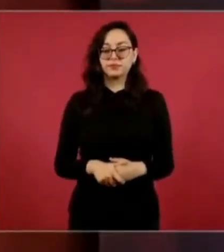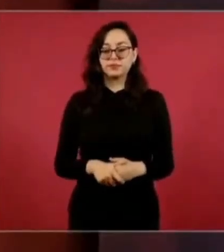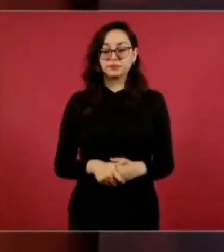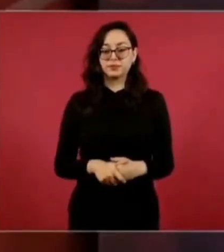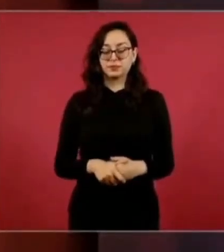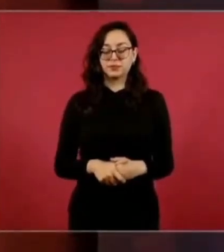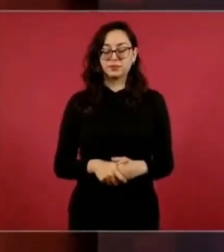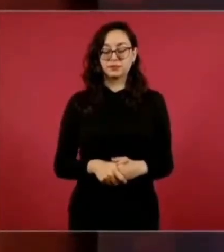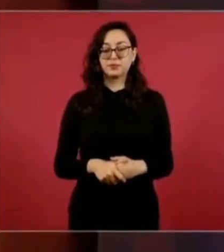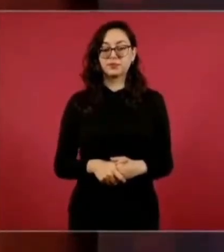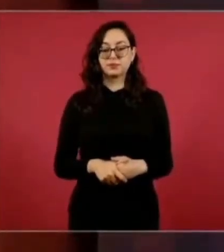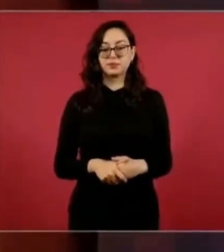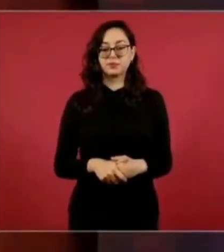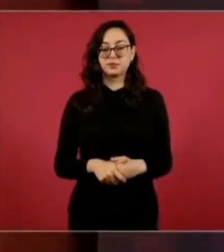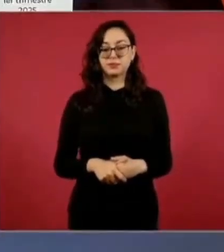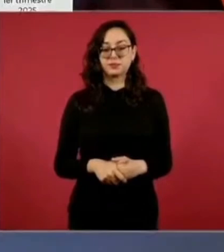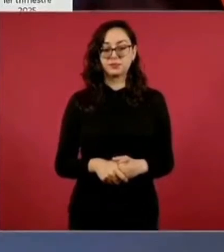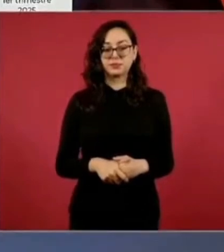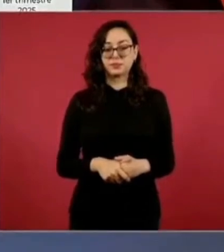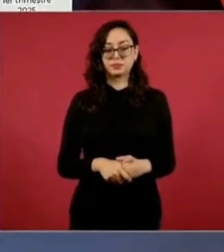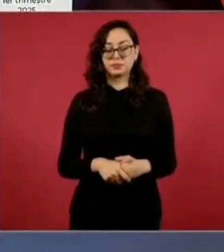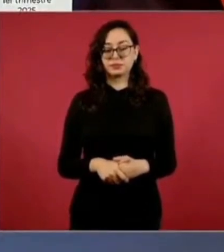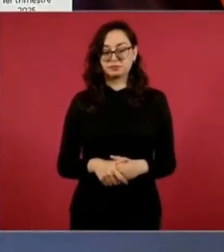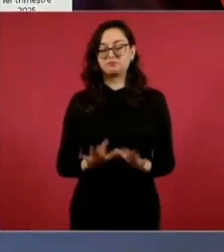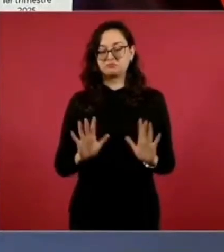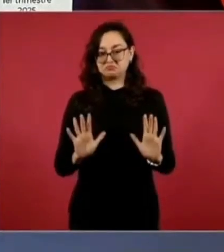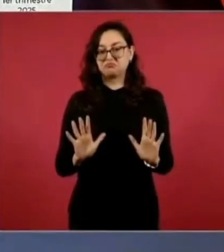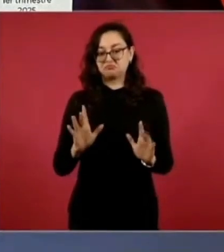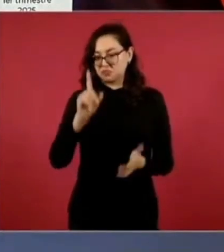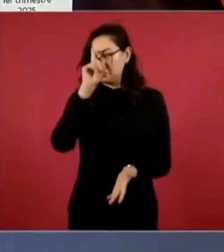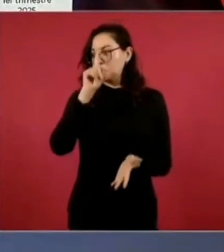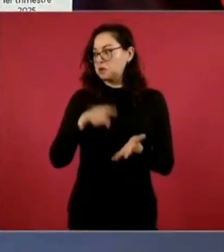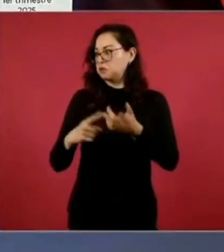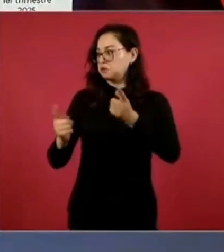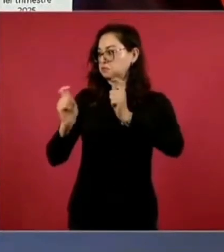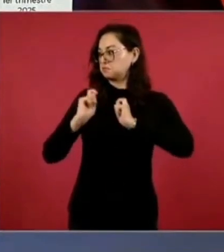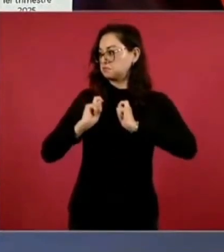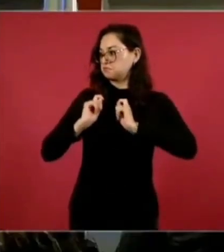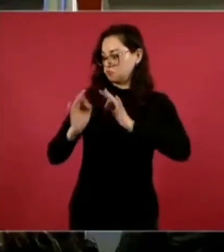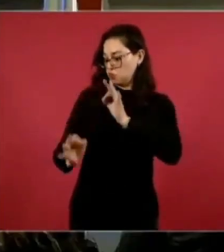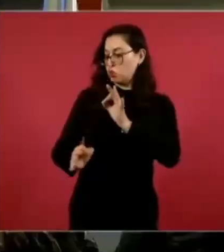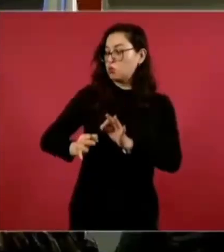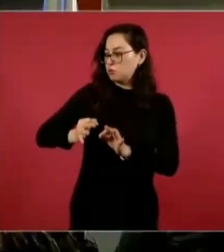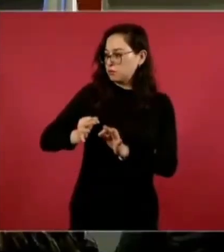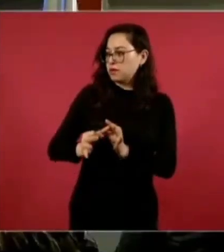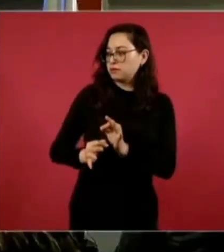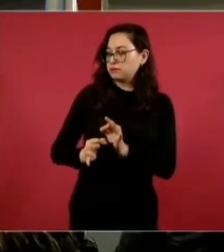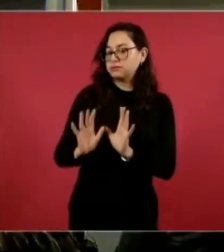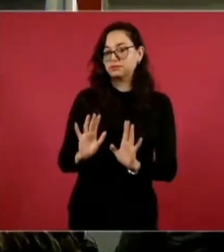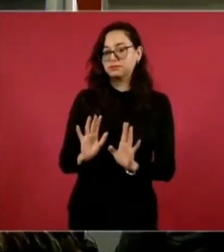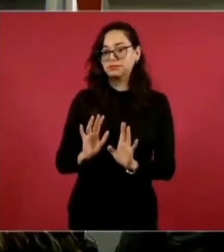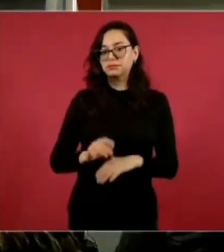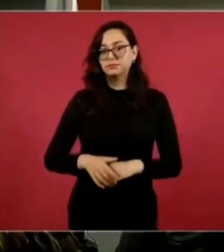Yo creo que habremos cumplido con el encargo, señor presidente.